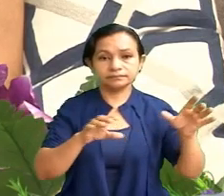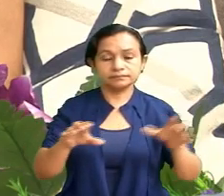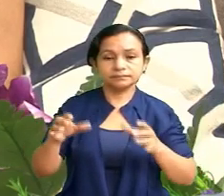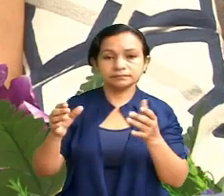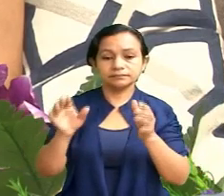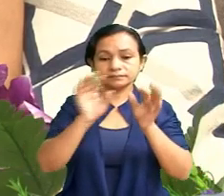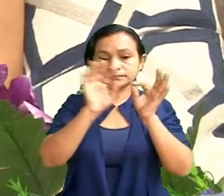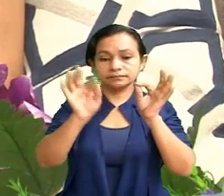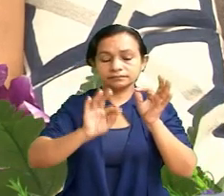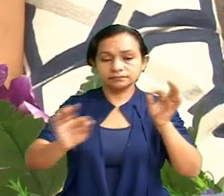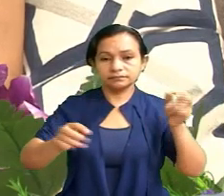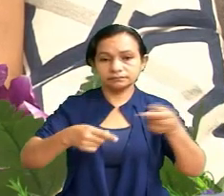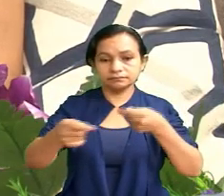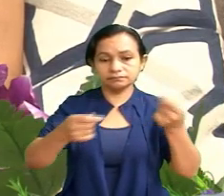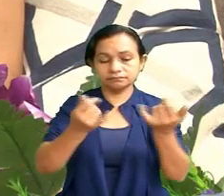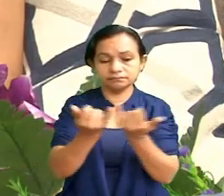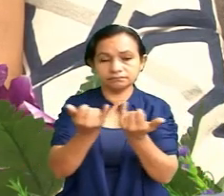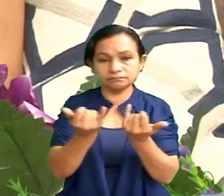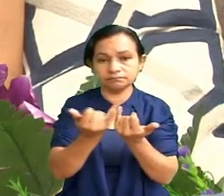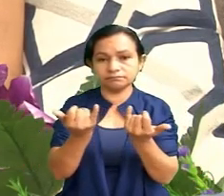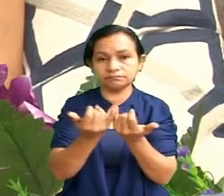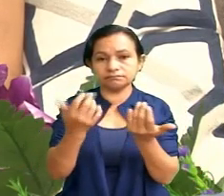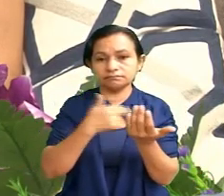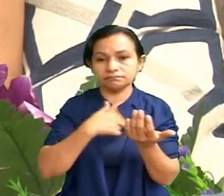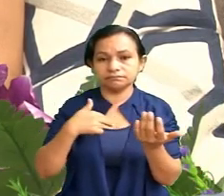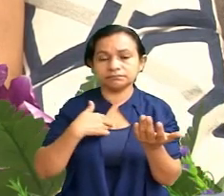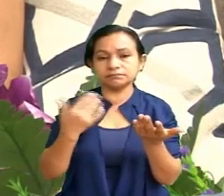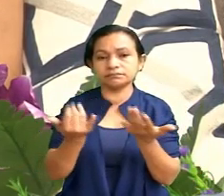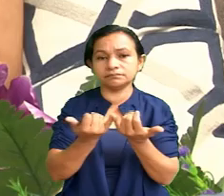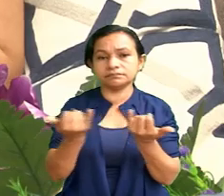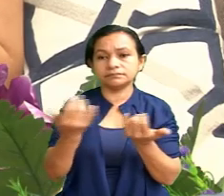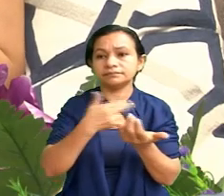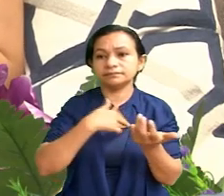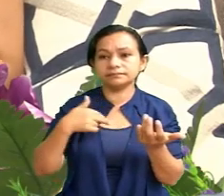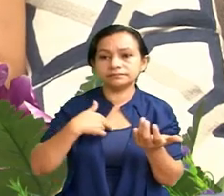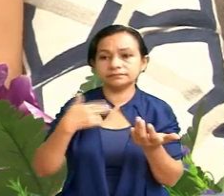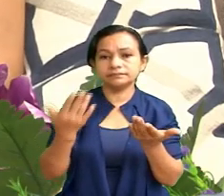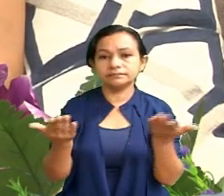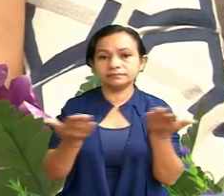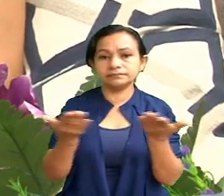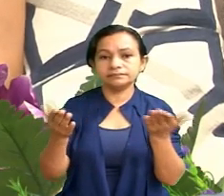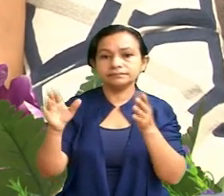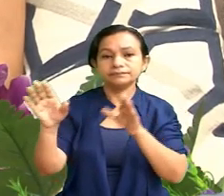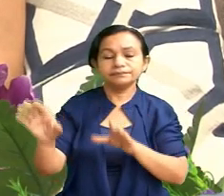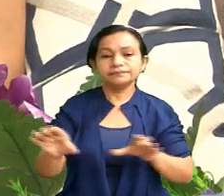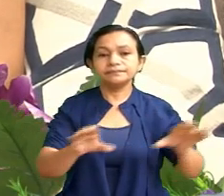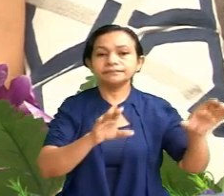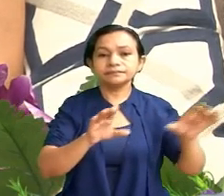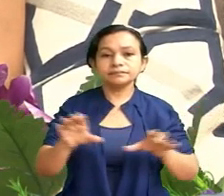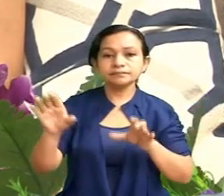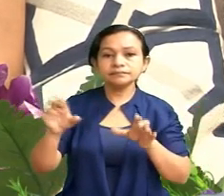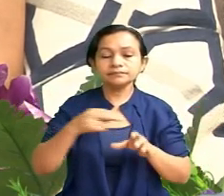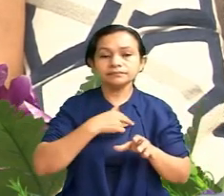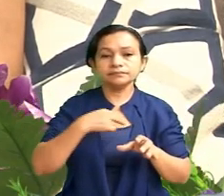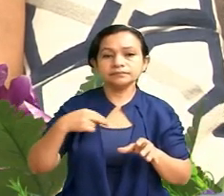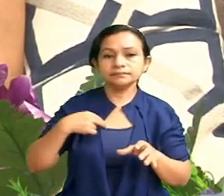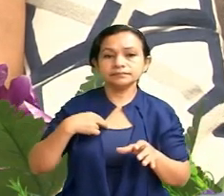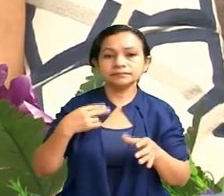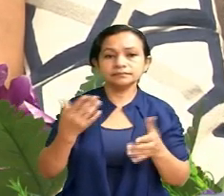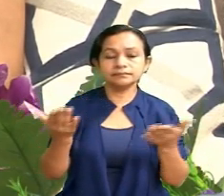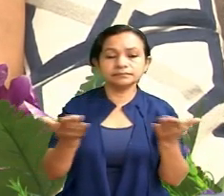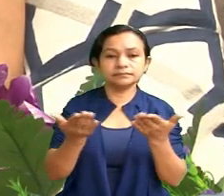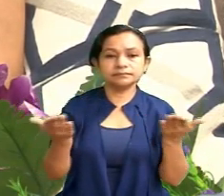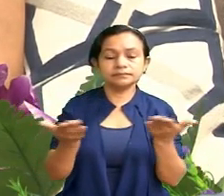feria un festival un carnaval una cosa que ellos sepan que va a ser un evento que les puede permitir ejercer su actividad